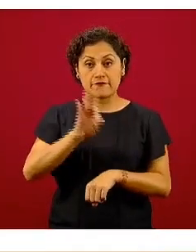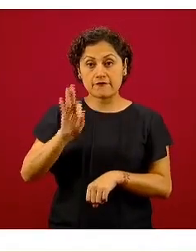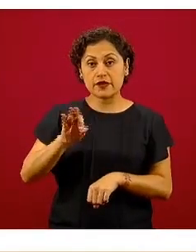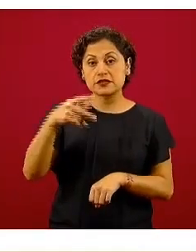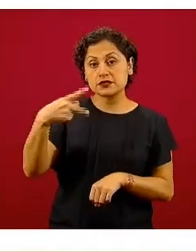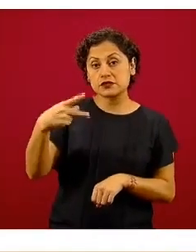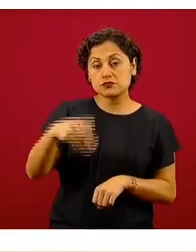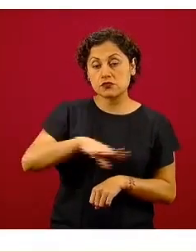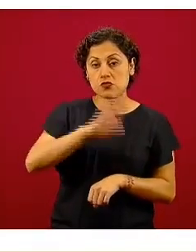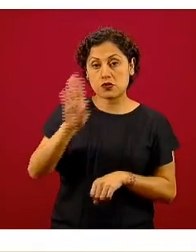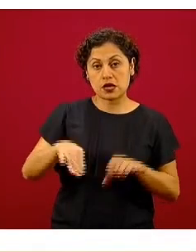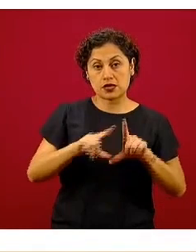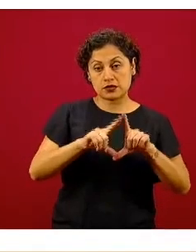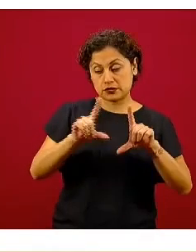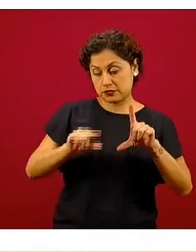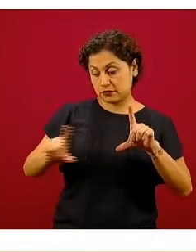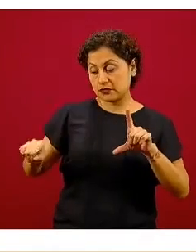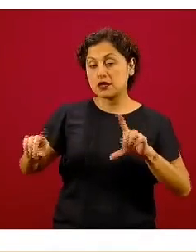que sucedieron,